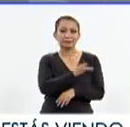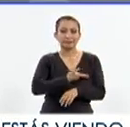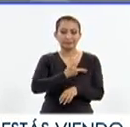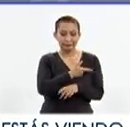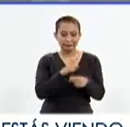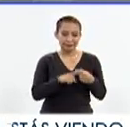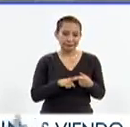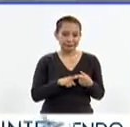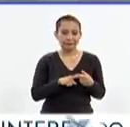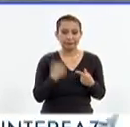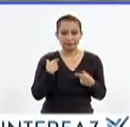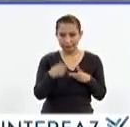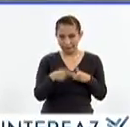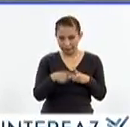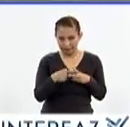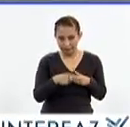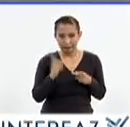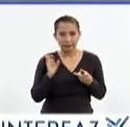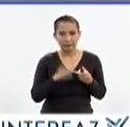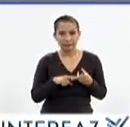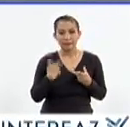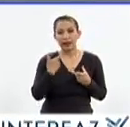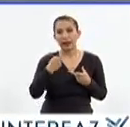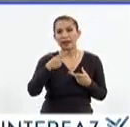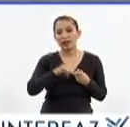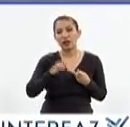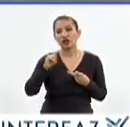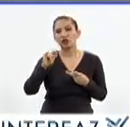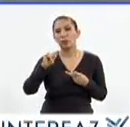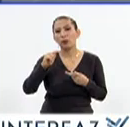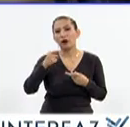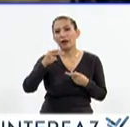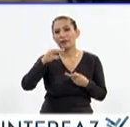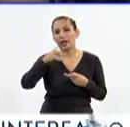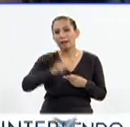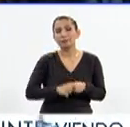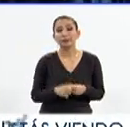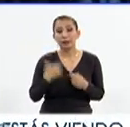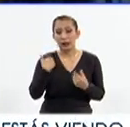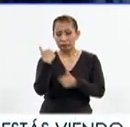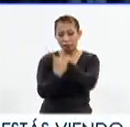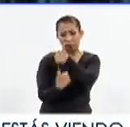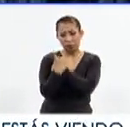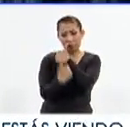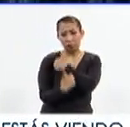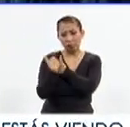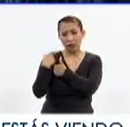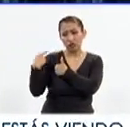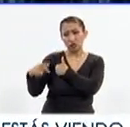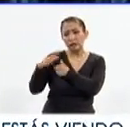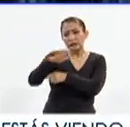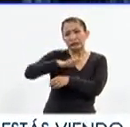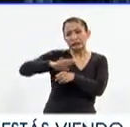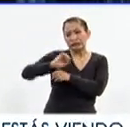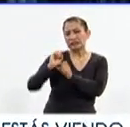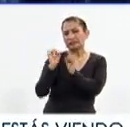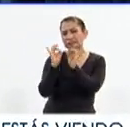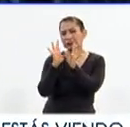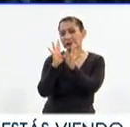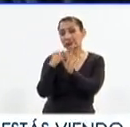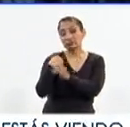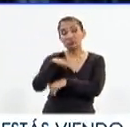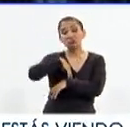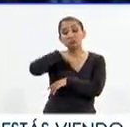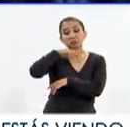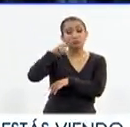gustan son las matemáticas, genética y topografía. La competencia es contra sus circunstancias y sin